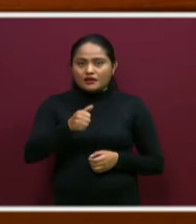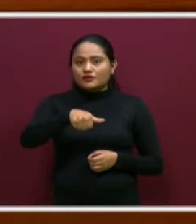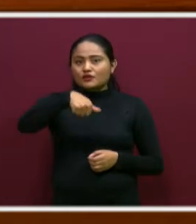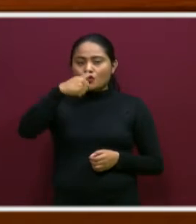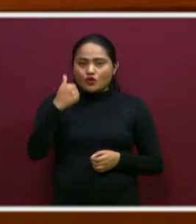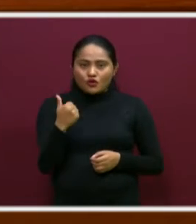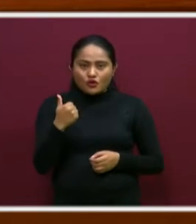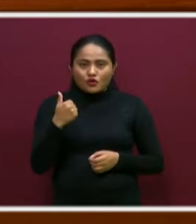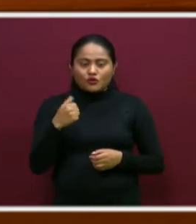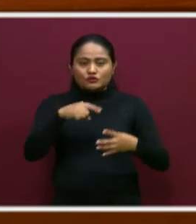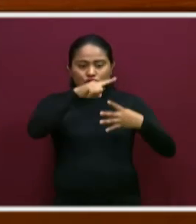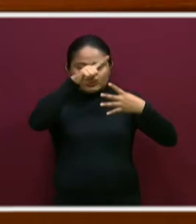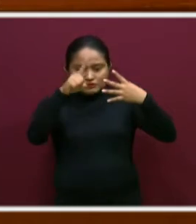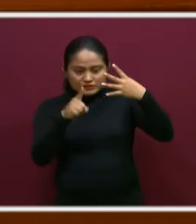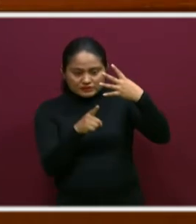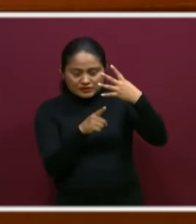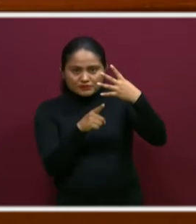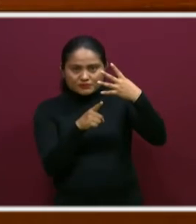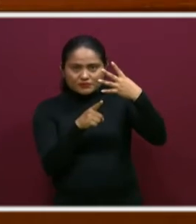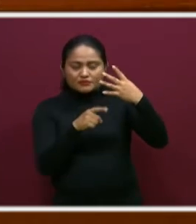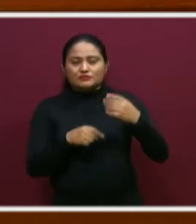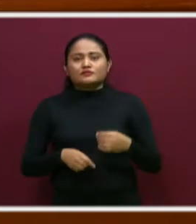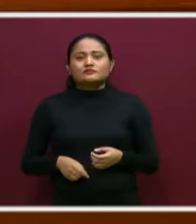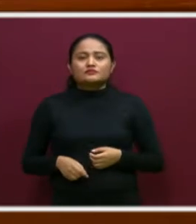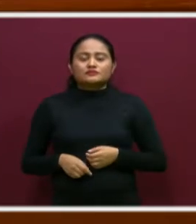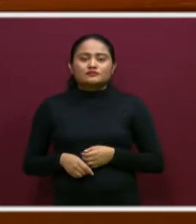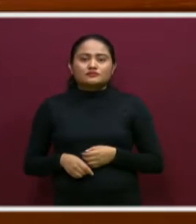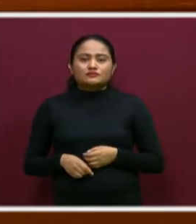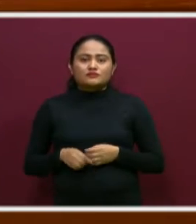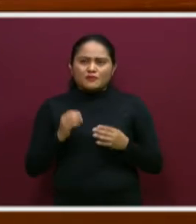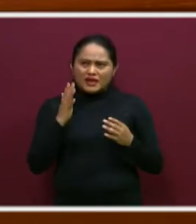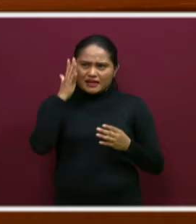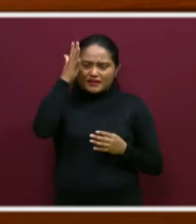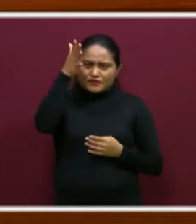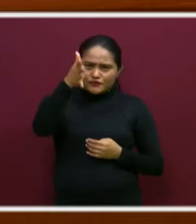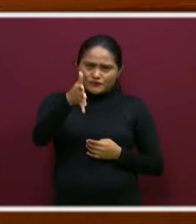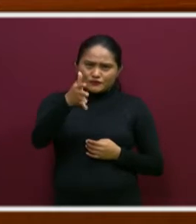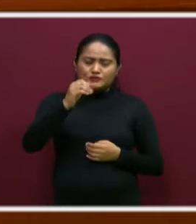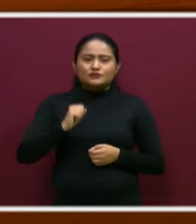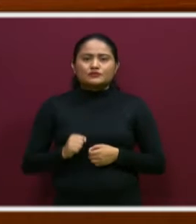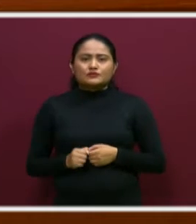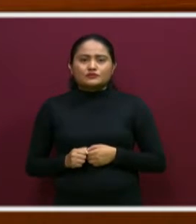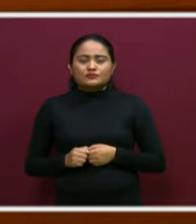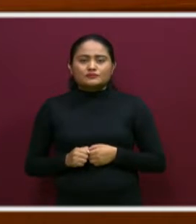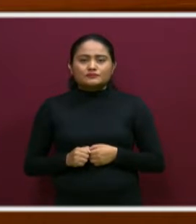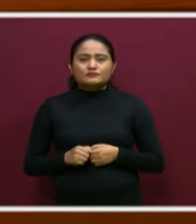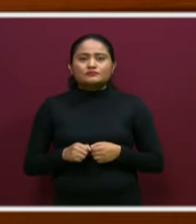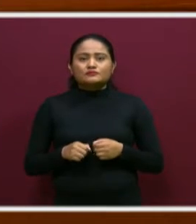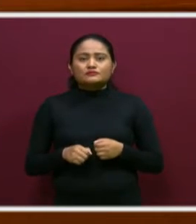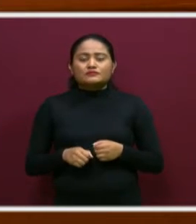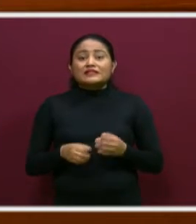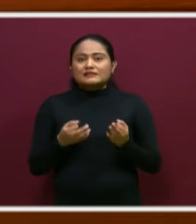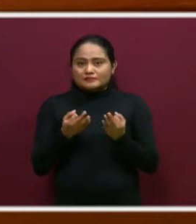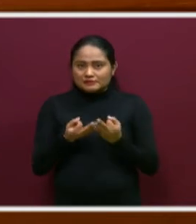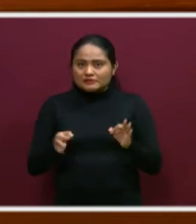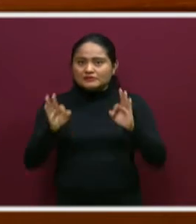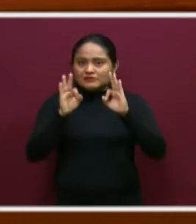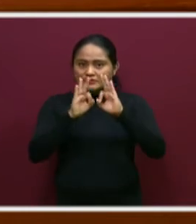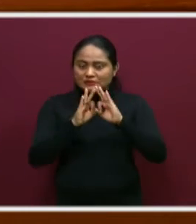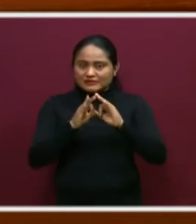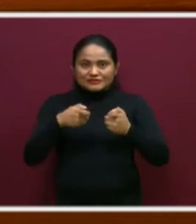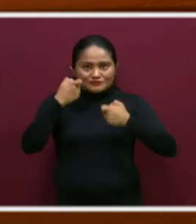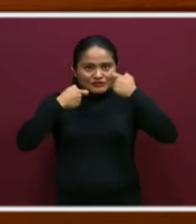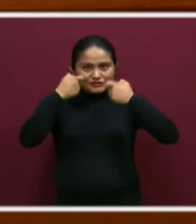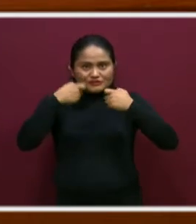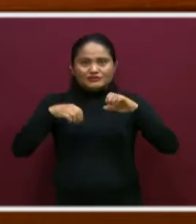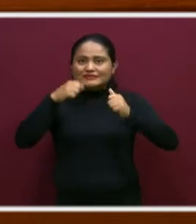perfil de egreso específicamente en apreciación y expresión artística que es un ámbito